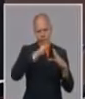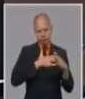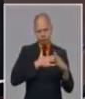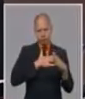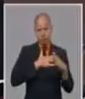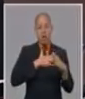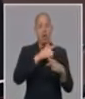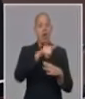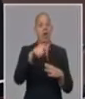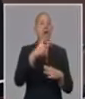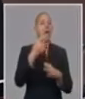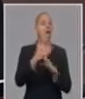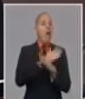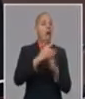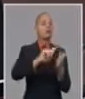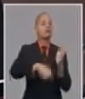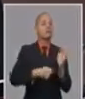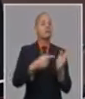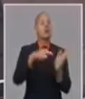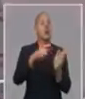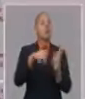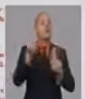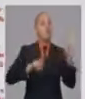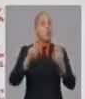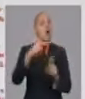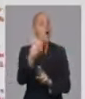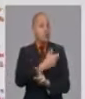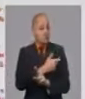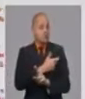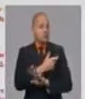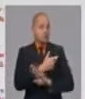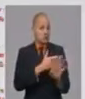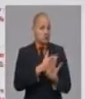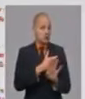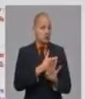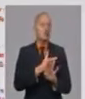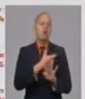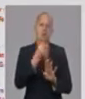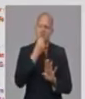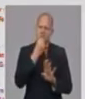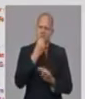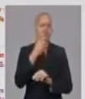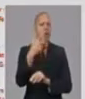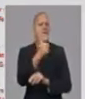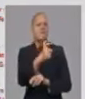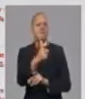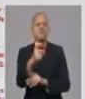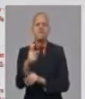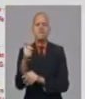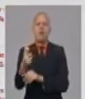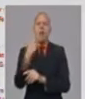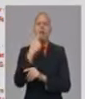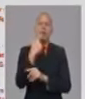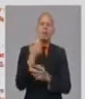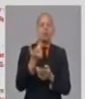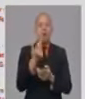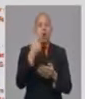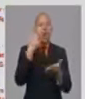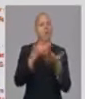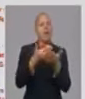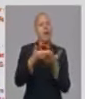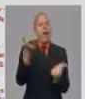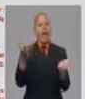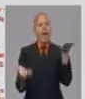su consentimiento de participación. Se realiza de forma aleatoria y totalmente a ciegas, comparando los resultados del candidato